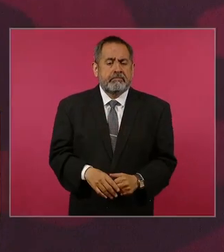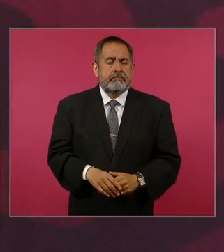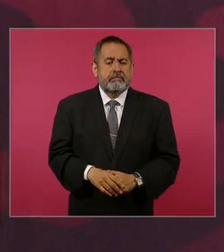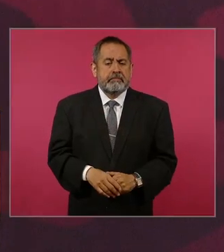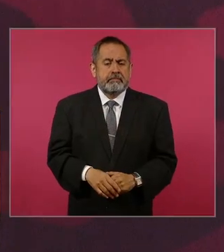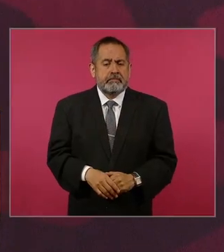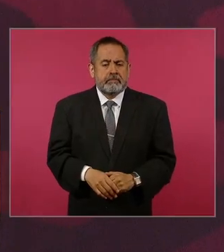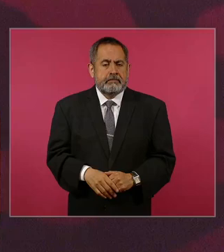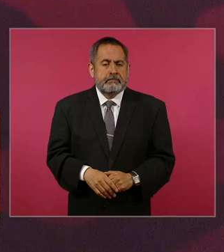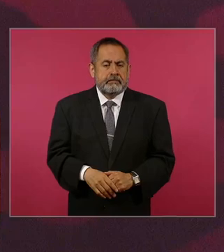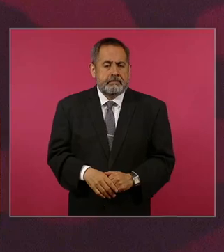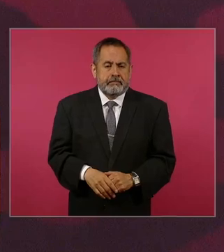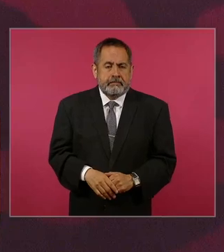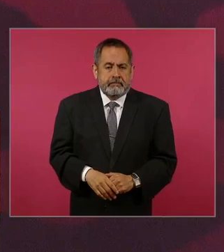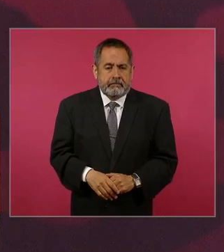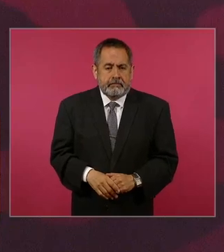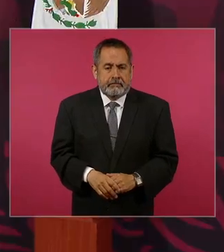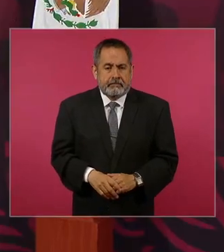Y